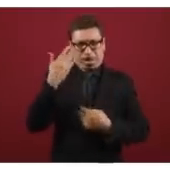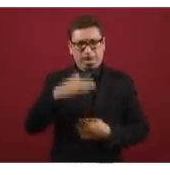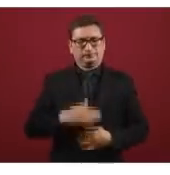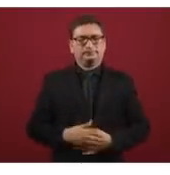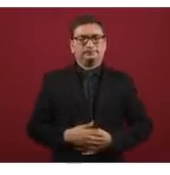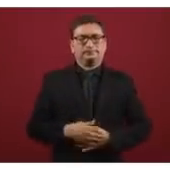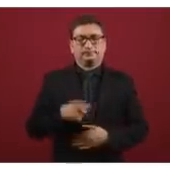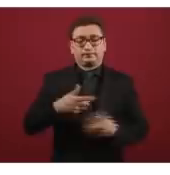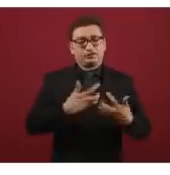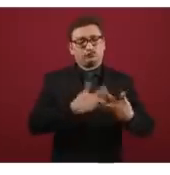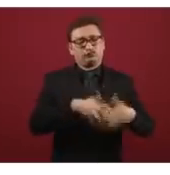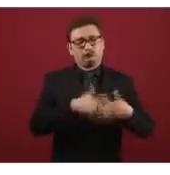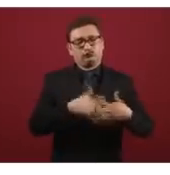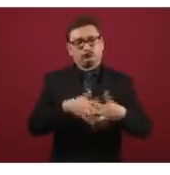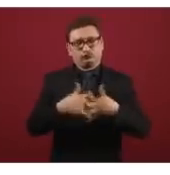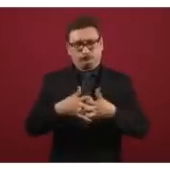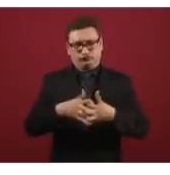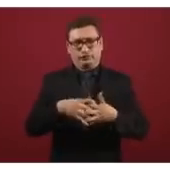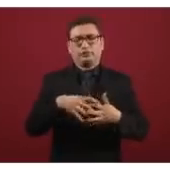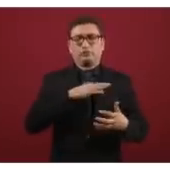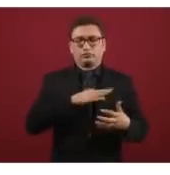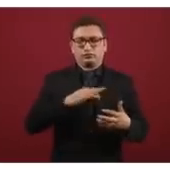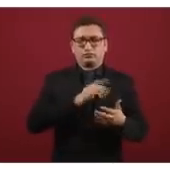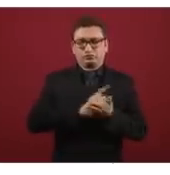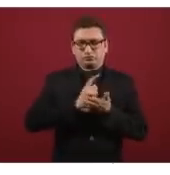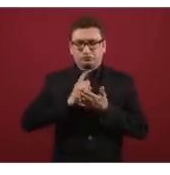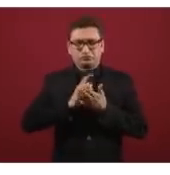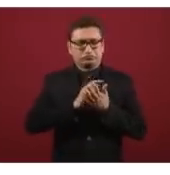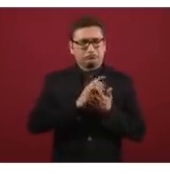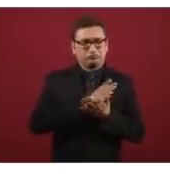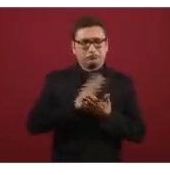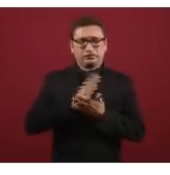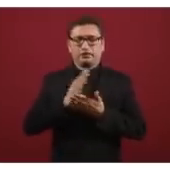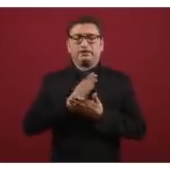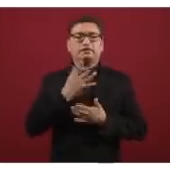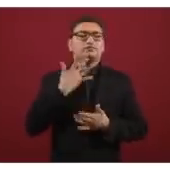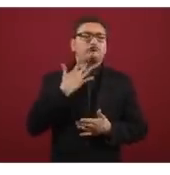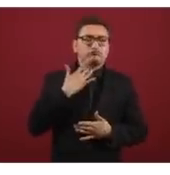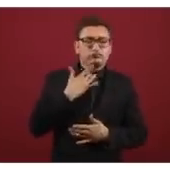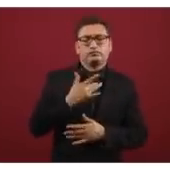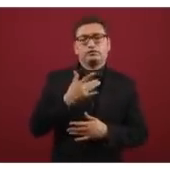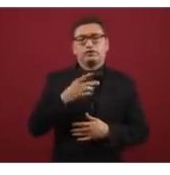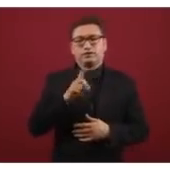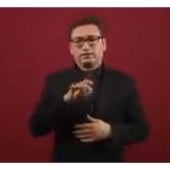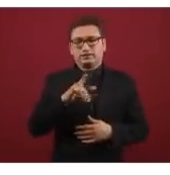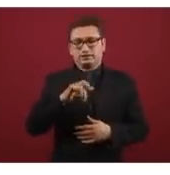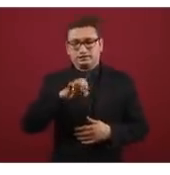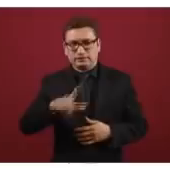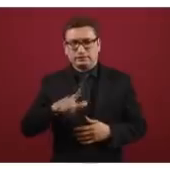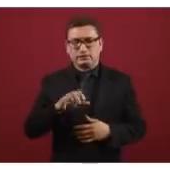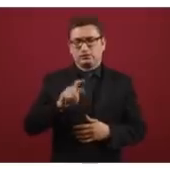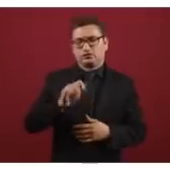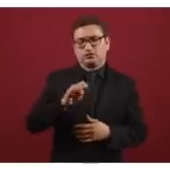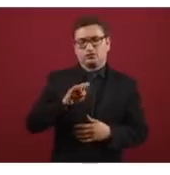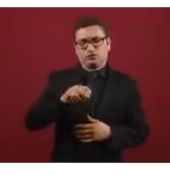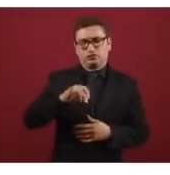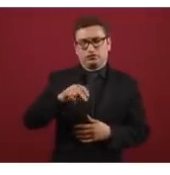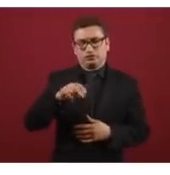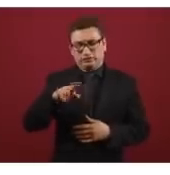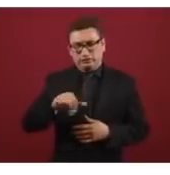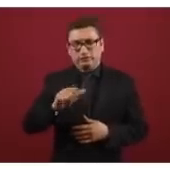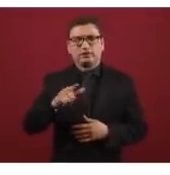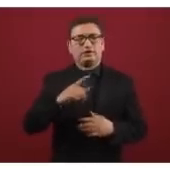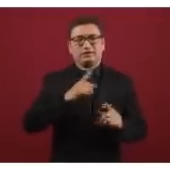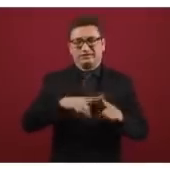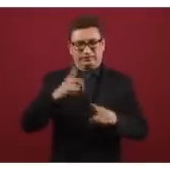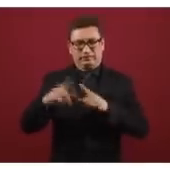en la refinería se produce diésel, se produce combustóleo, se produce turbocina, otros elementos secundarios, pero bueno,